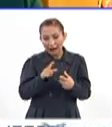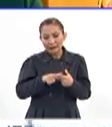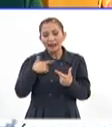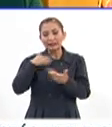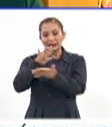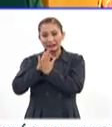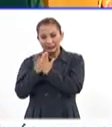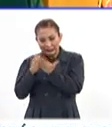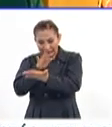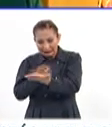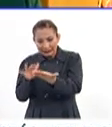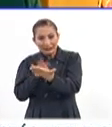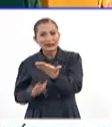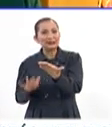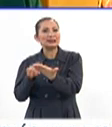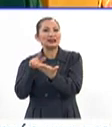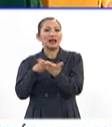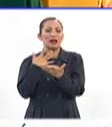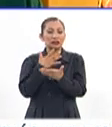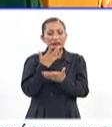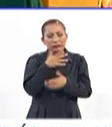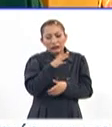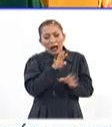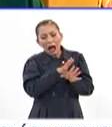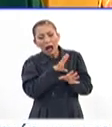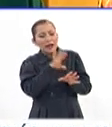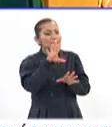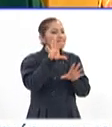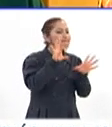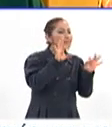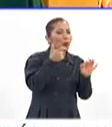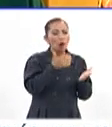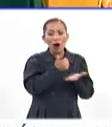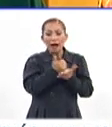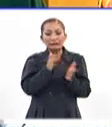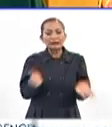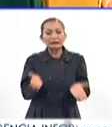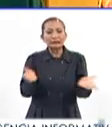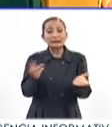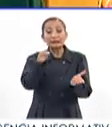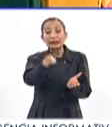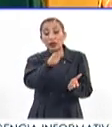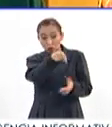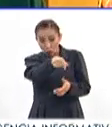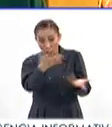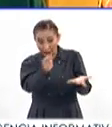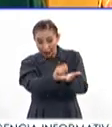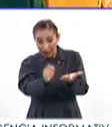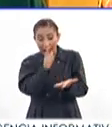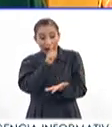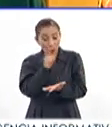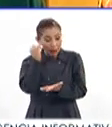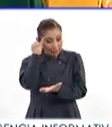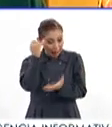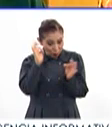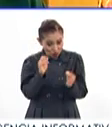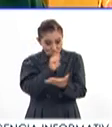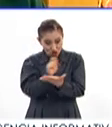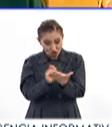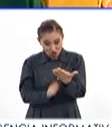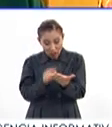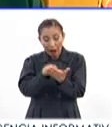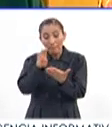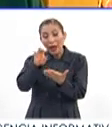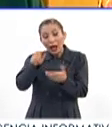la literatura, está la búsqueda de que haya incentivos a quienes escriben en lenguas indígenas, que